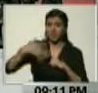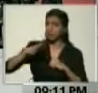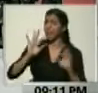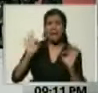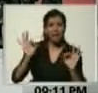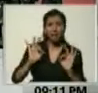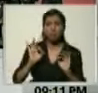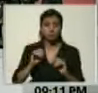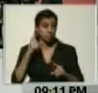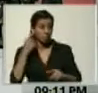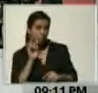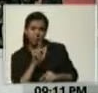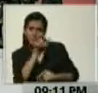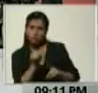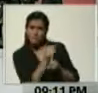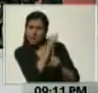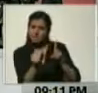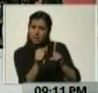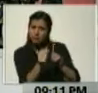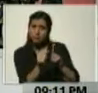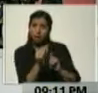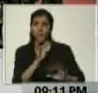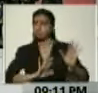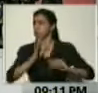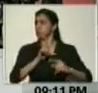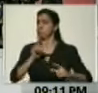demás se apartaban para que no le dieran a ellos.